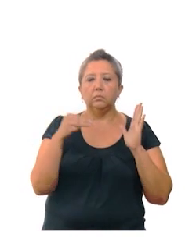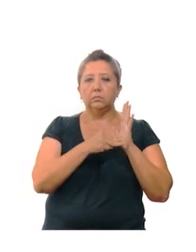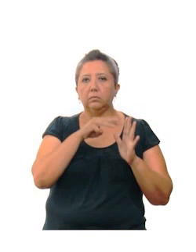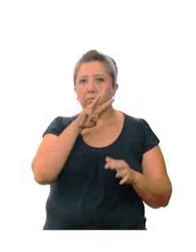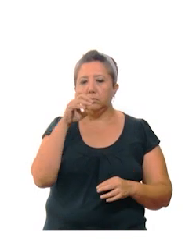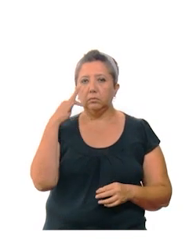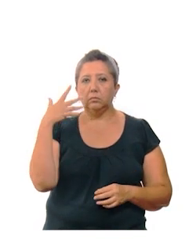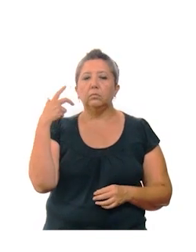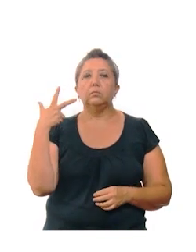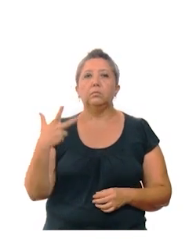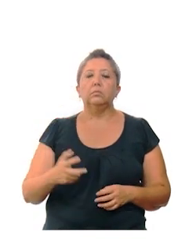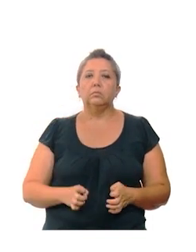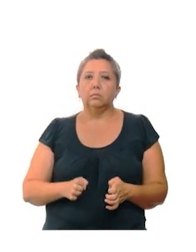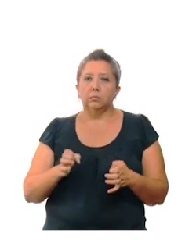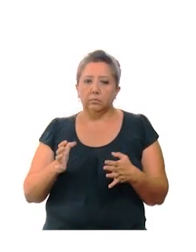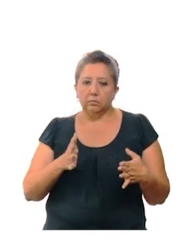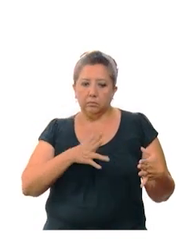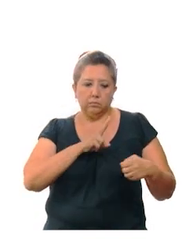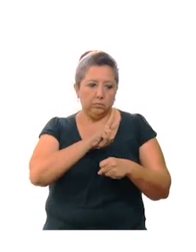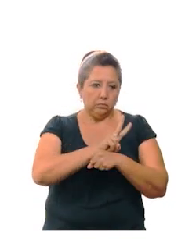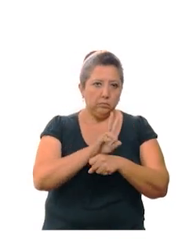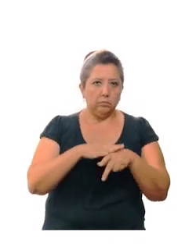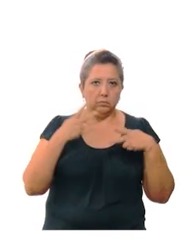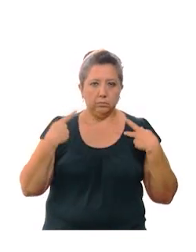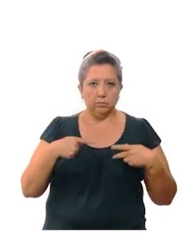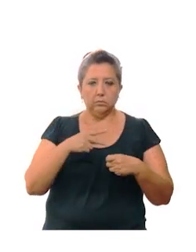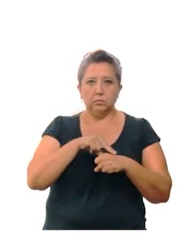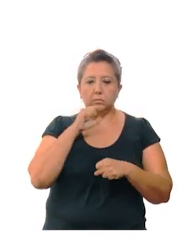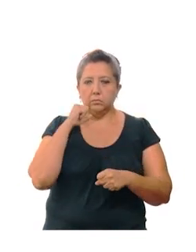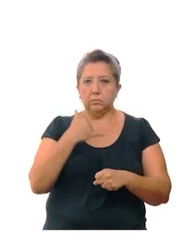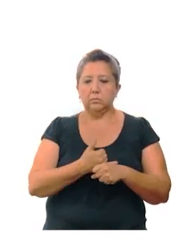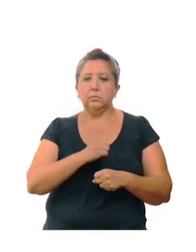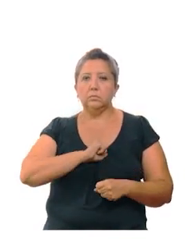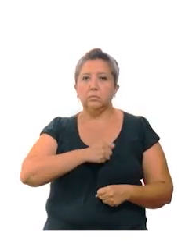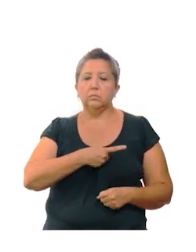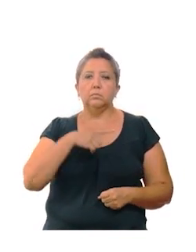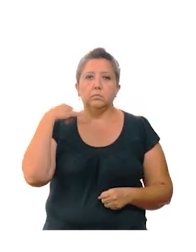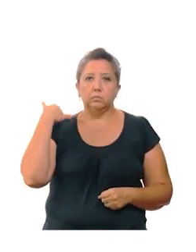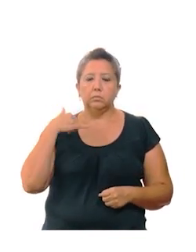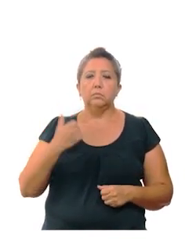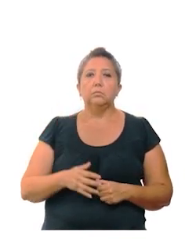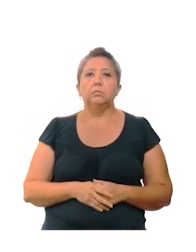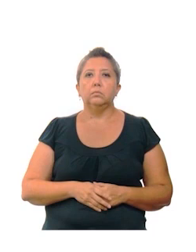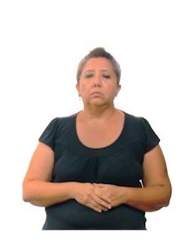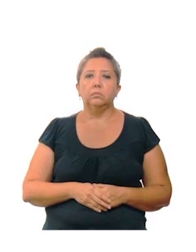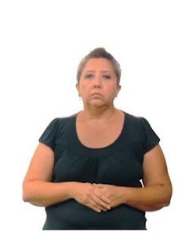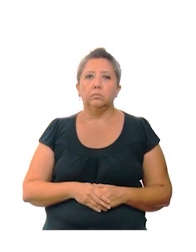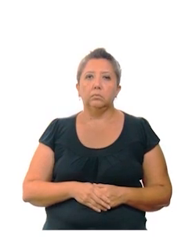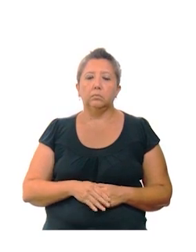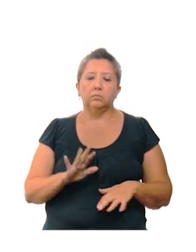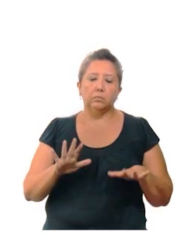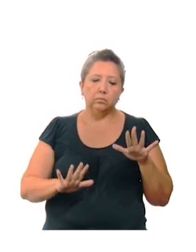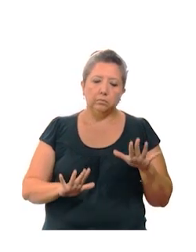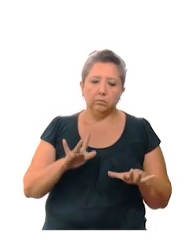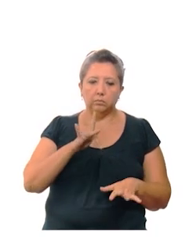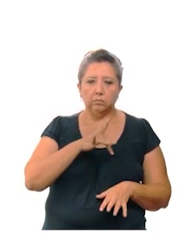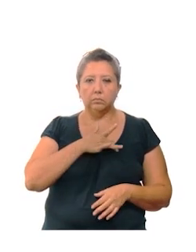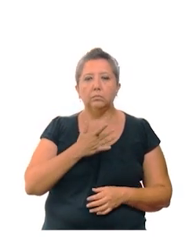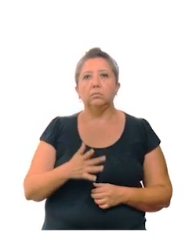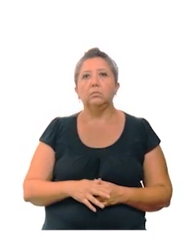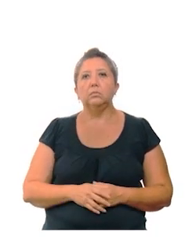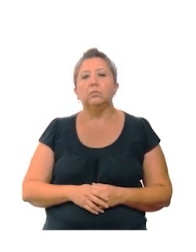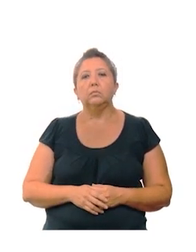,358 están estables, aislados y monitoreados por personal médico de la Secretaría de Salud de Yucatán. Presentan